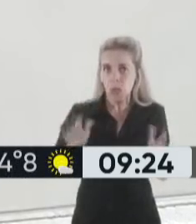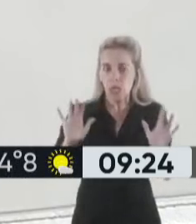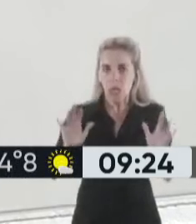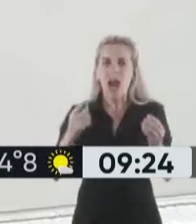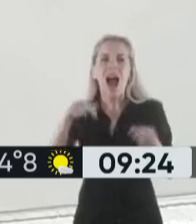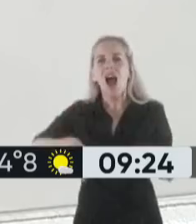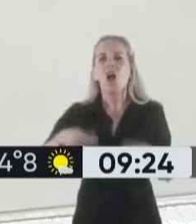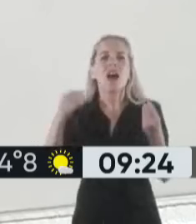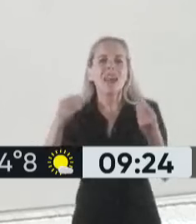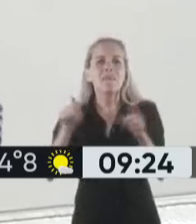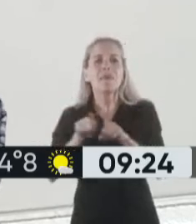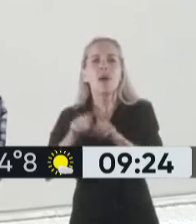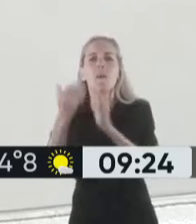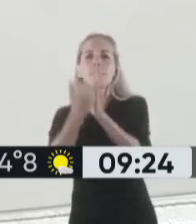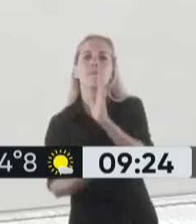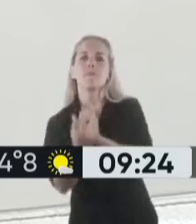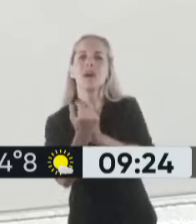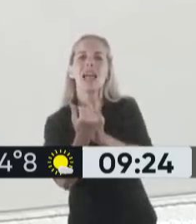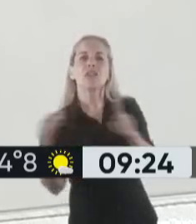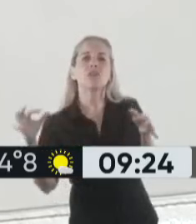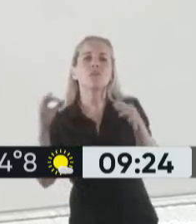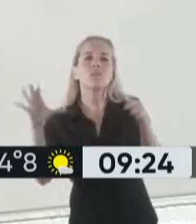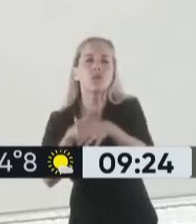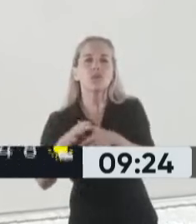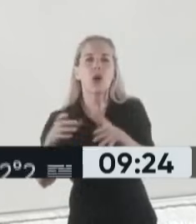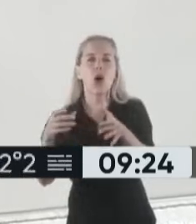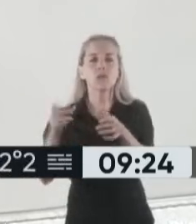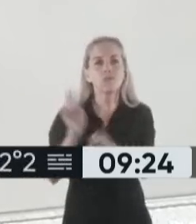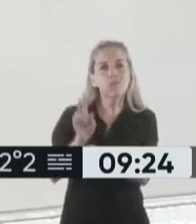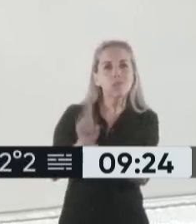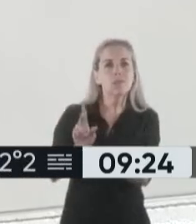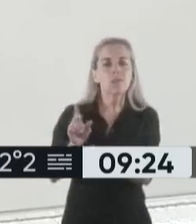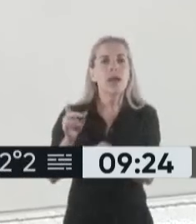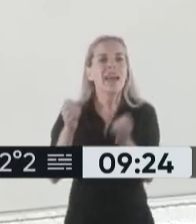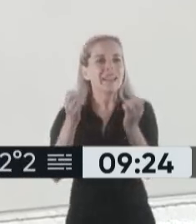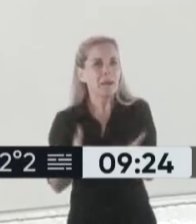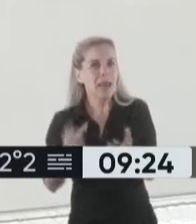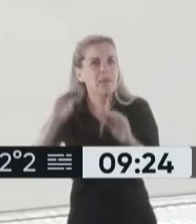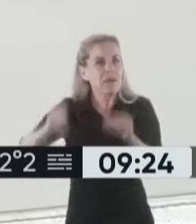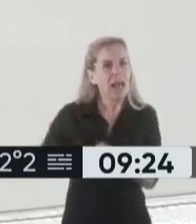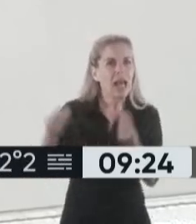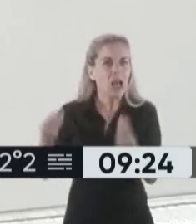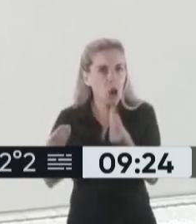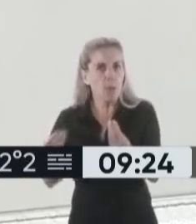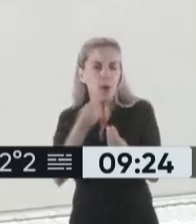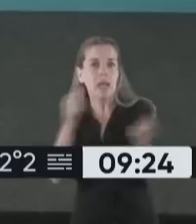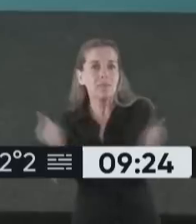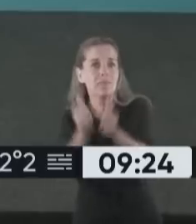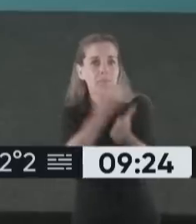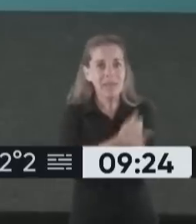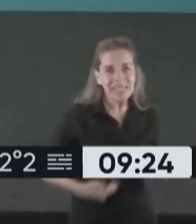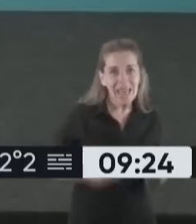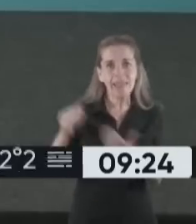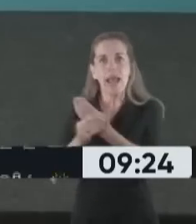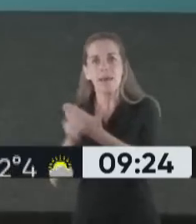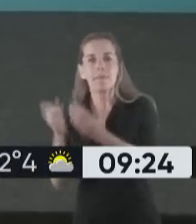parecido, precios justos funciona pero no está dando los resultados, está fracasando. ¿Hay algún reproche del presidente hacia el ministro de Economía? No hay ningún